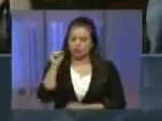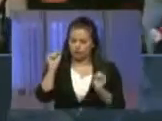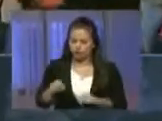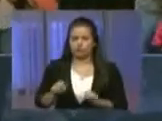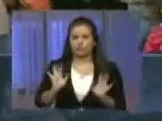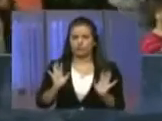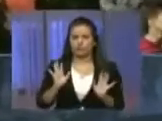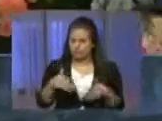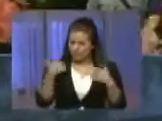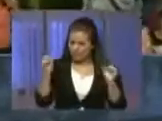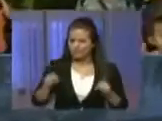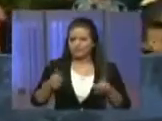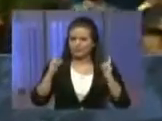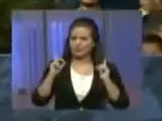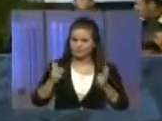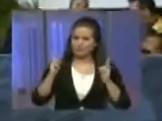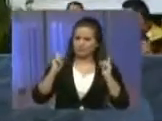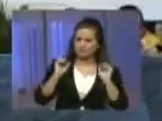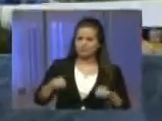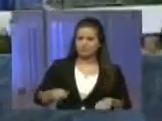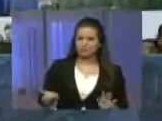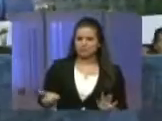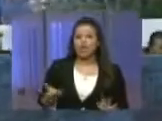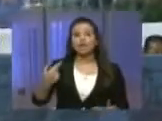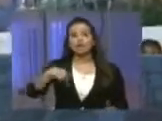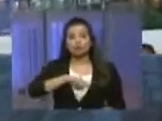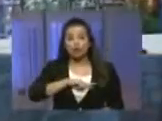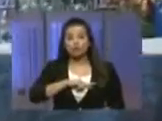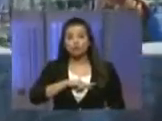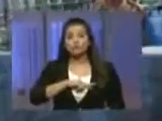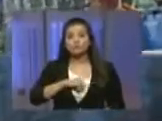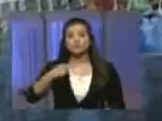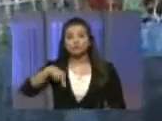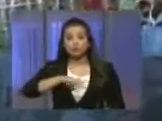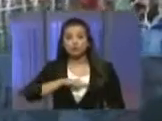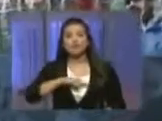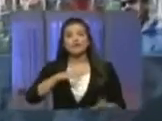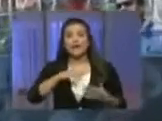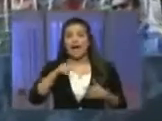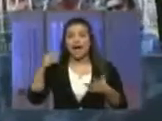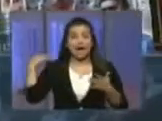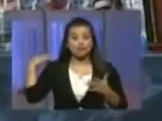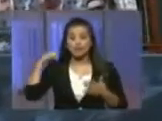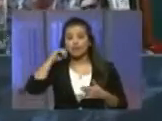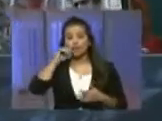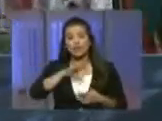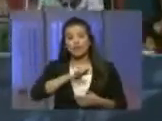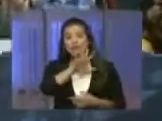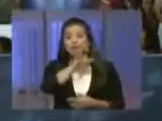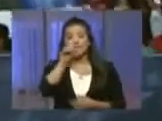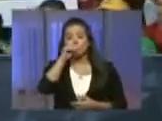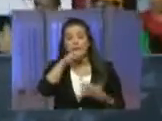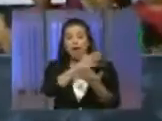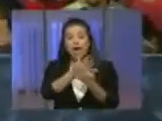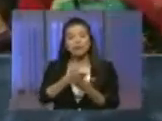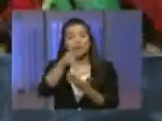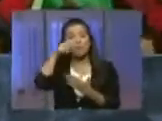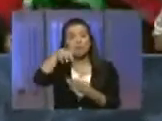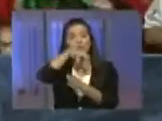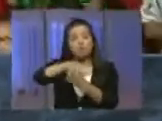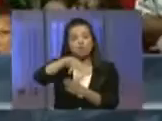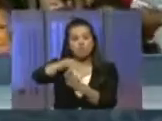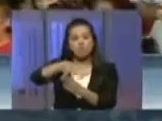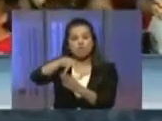puede Nosotros estamos pagando una deuda de 500 años de explotación de miseria de